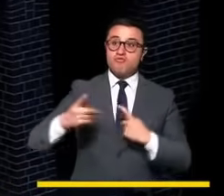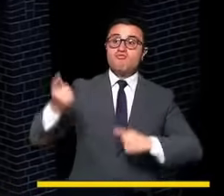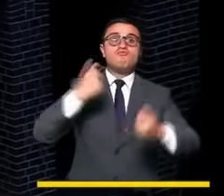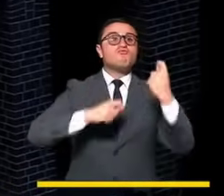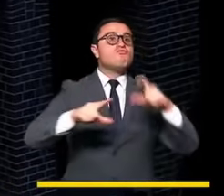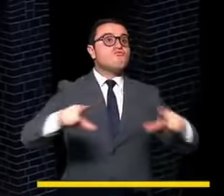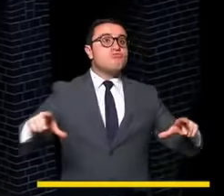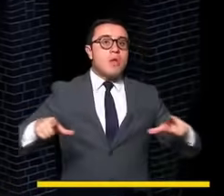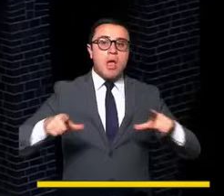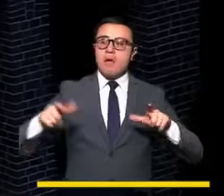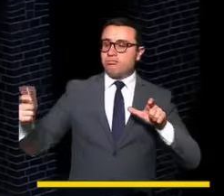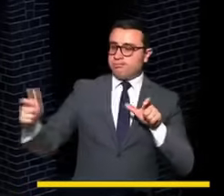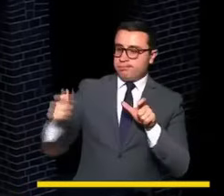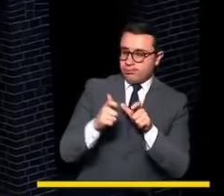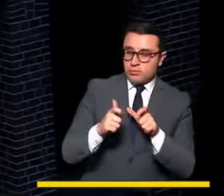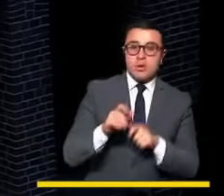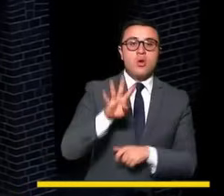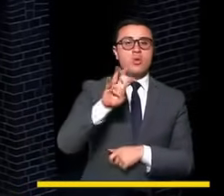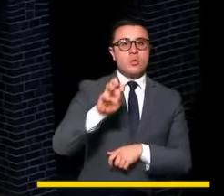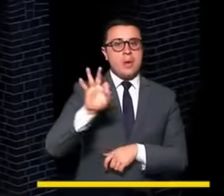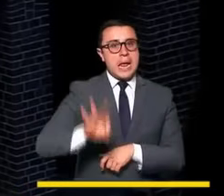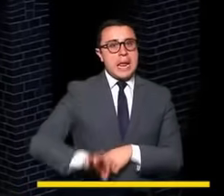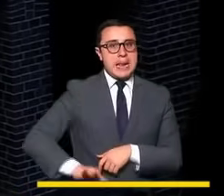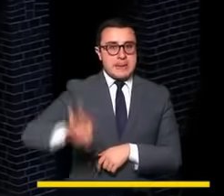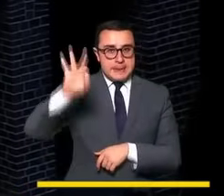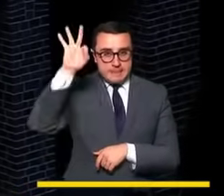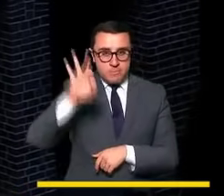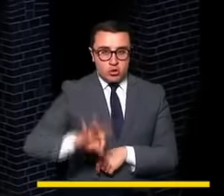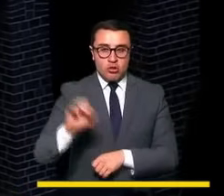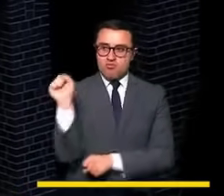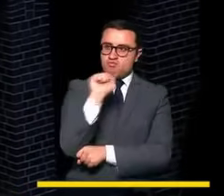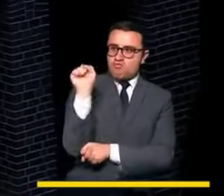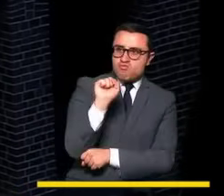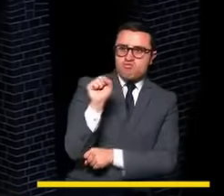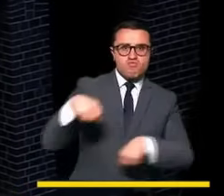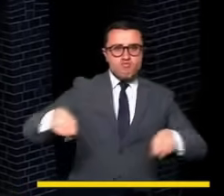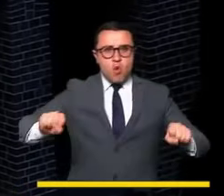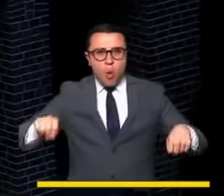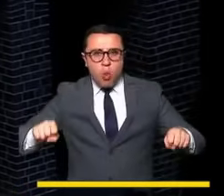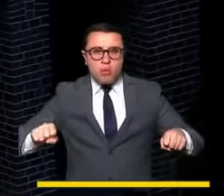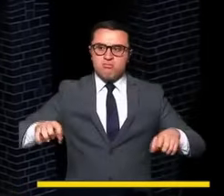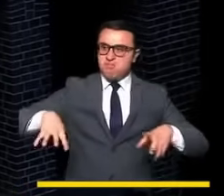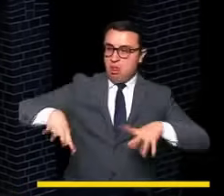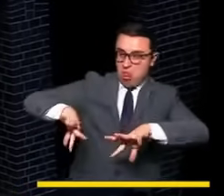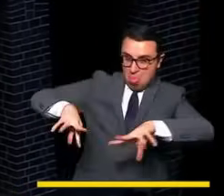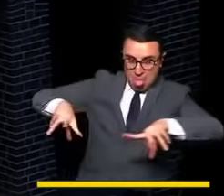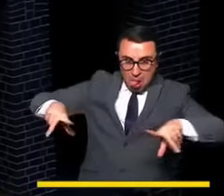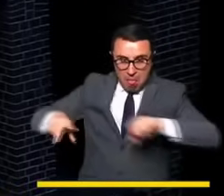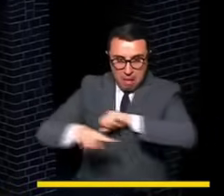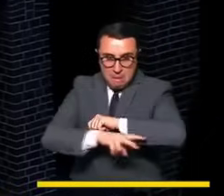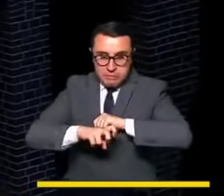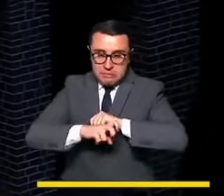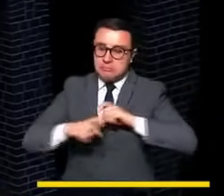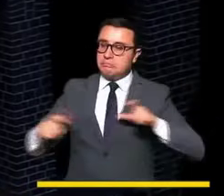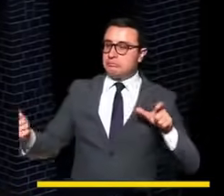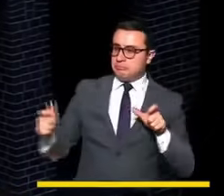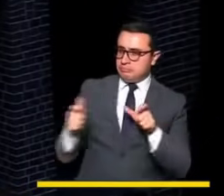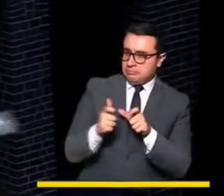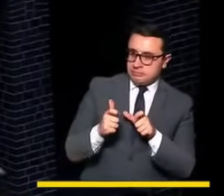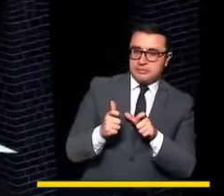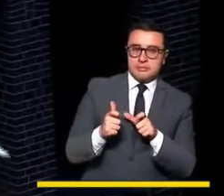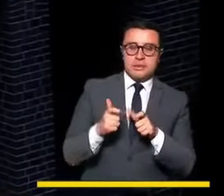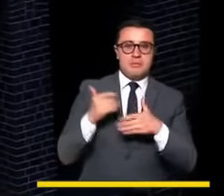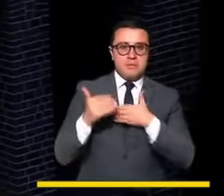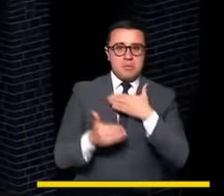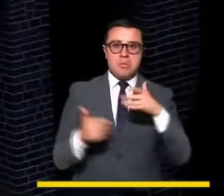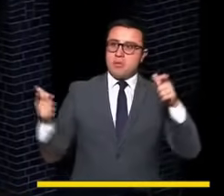comercio, una reducción del 9% automotores, de robo de automotores, etcétera. Y